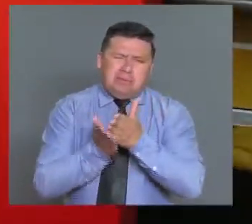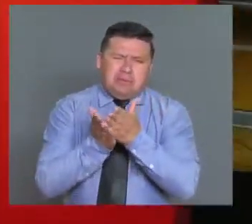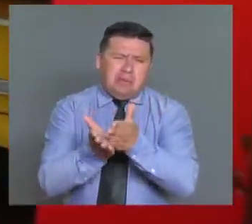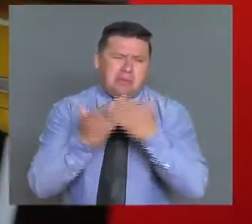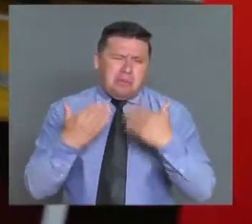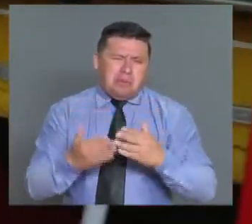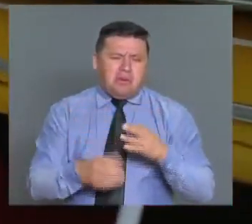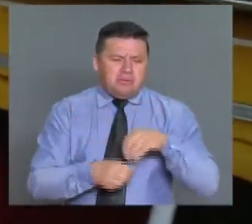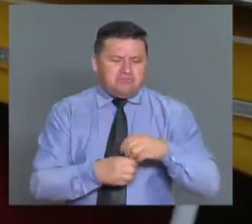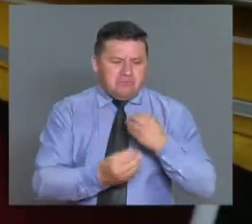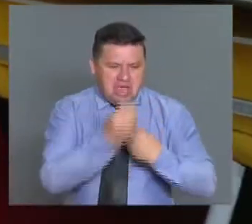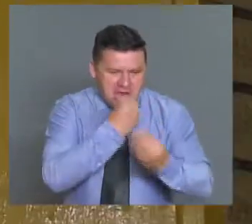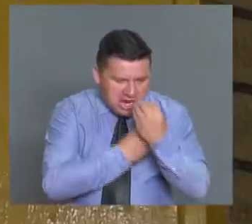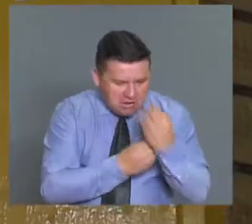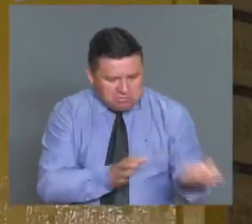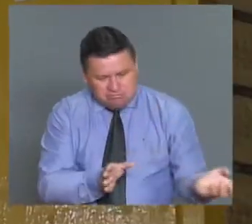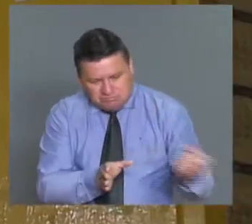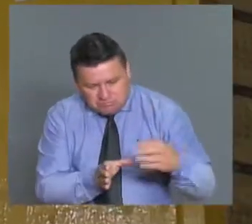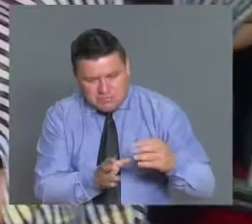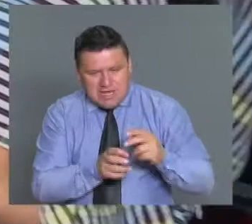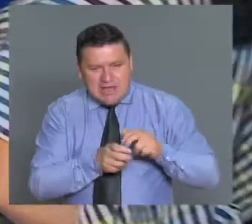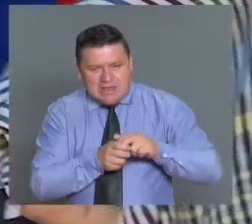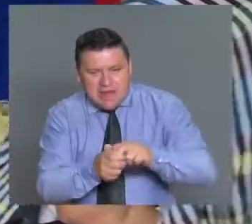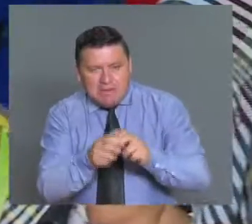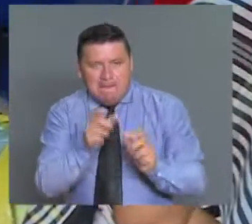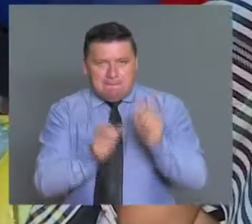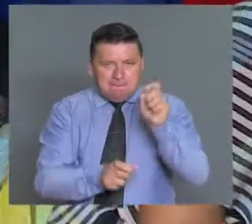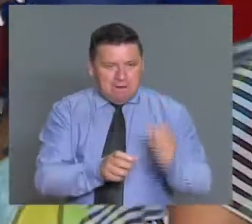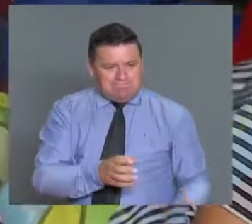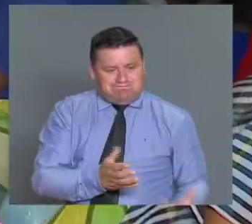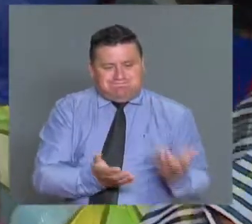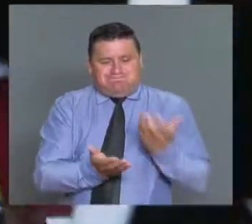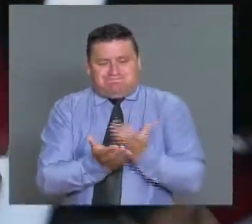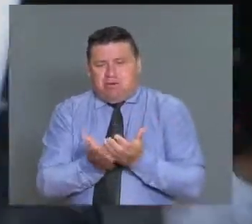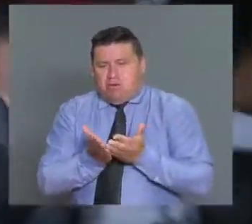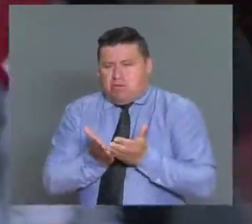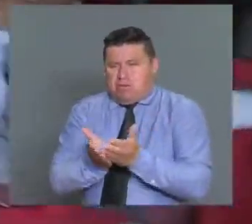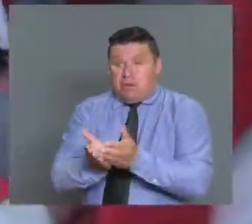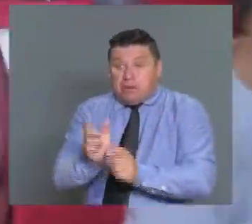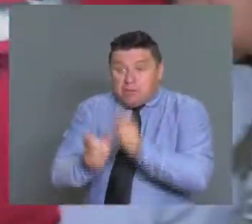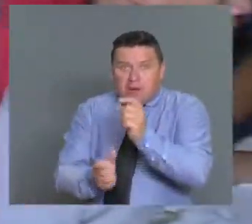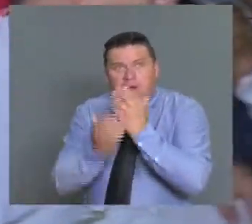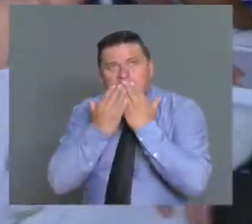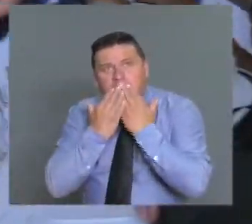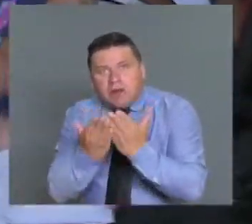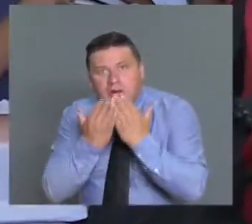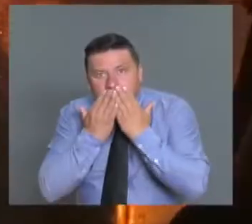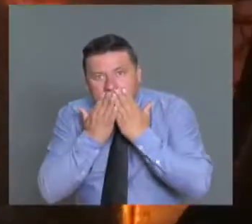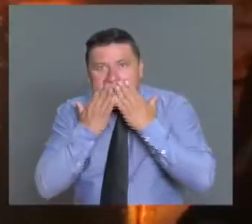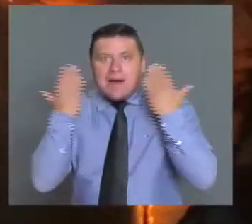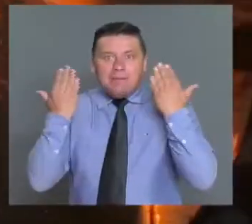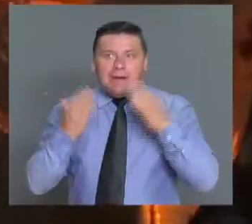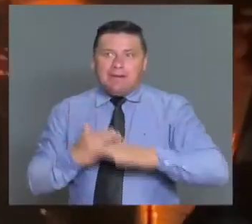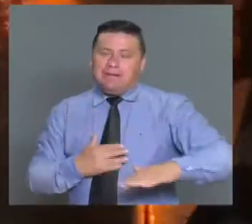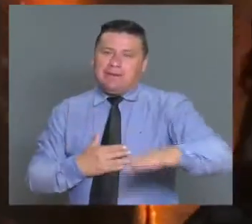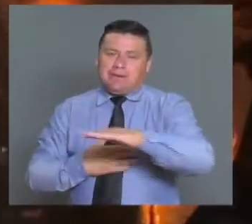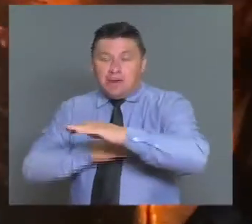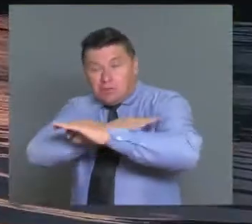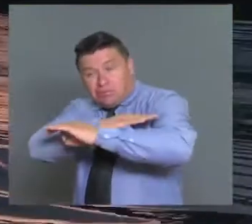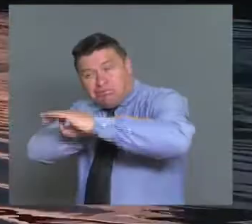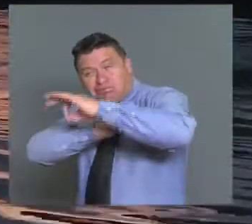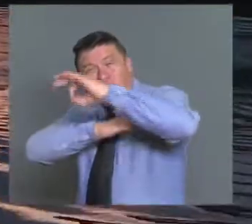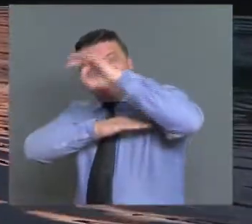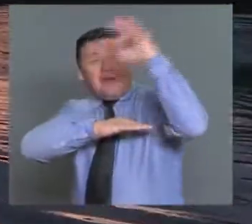donde se llevan alimentos y se transporta a sus habitantes, gente cálida y amable, región de